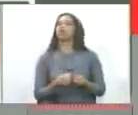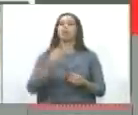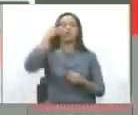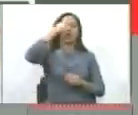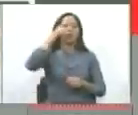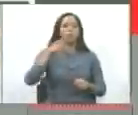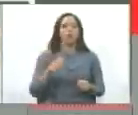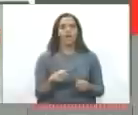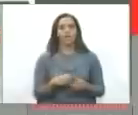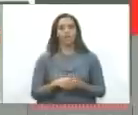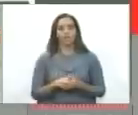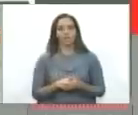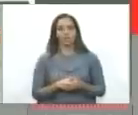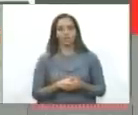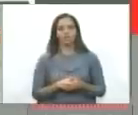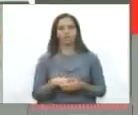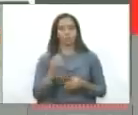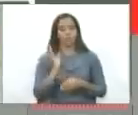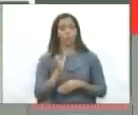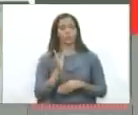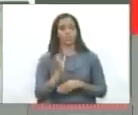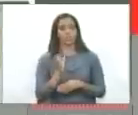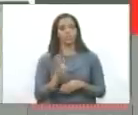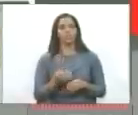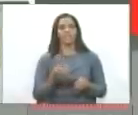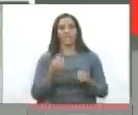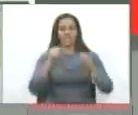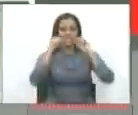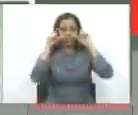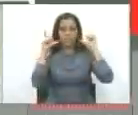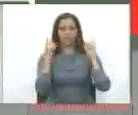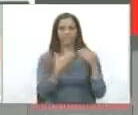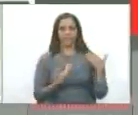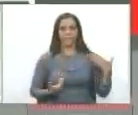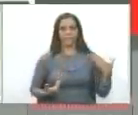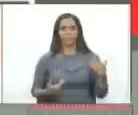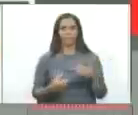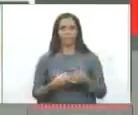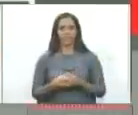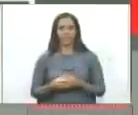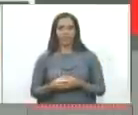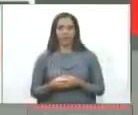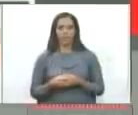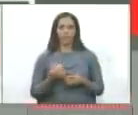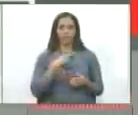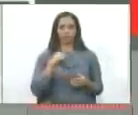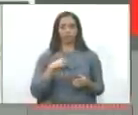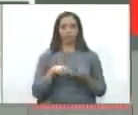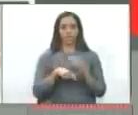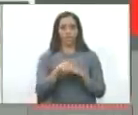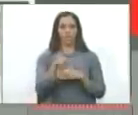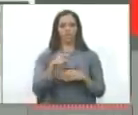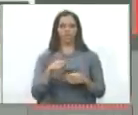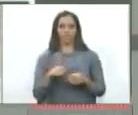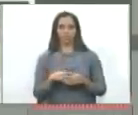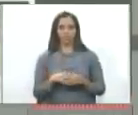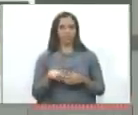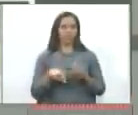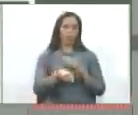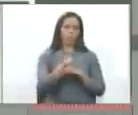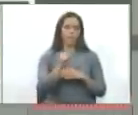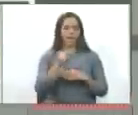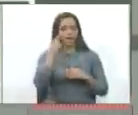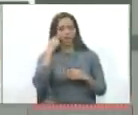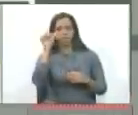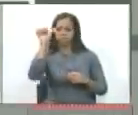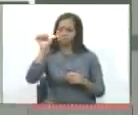Es un pueblo, sí. Altamente disciplinado. Disciplinado. Correcto. Y una sorpresa, presidente, muy grata, porque cuando íbamos entrando, uno va viendo, ¿no?